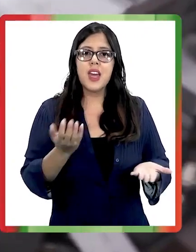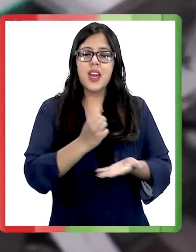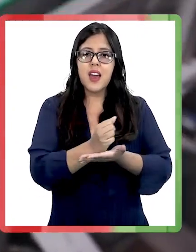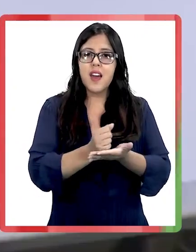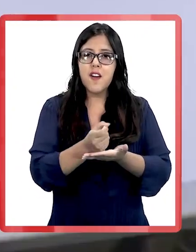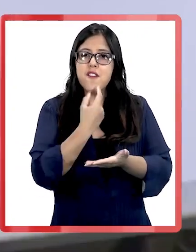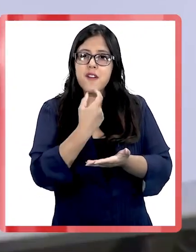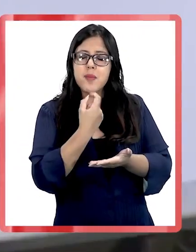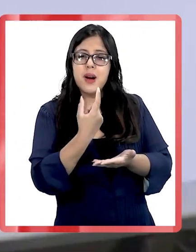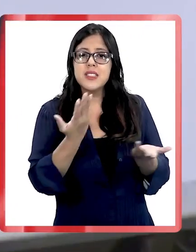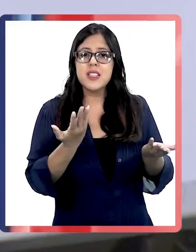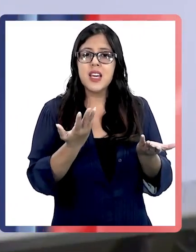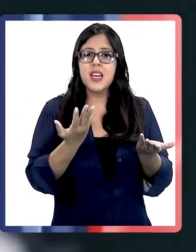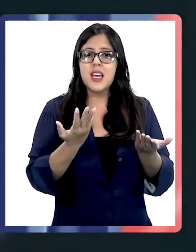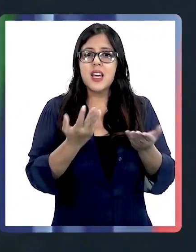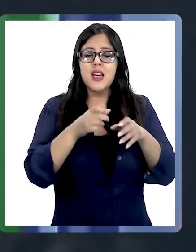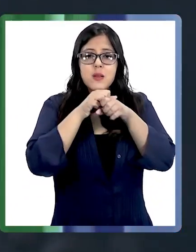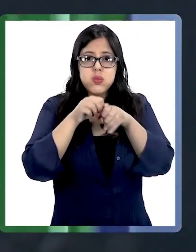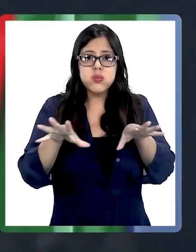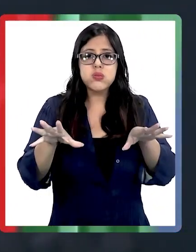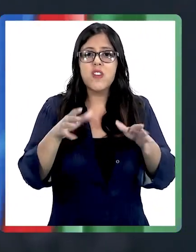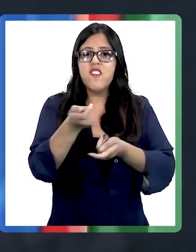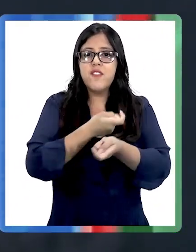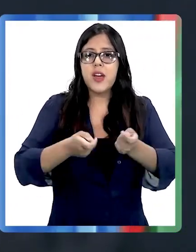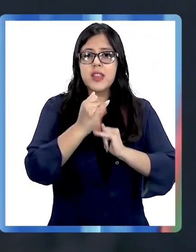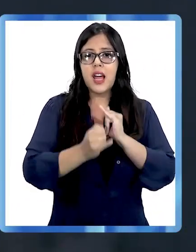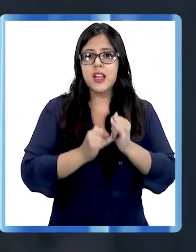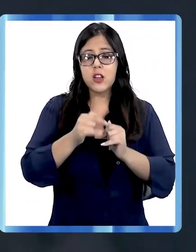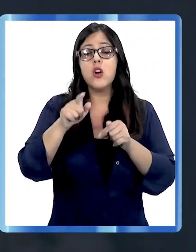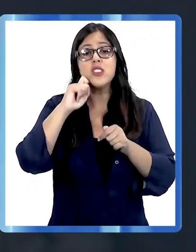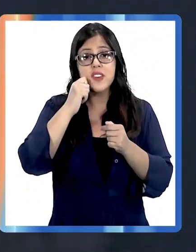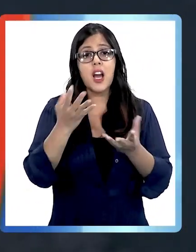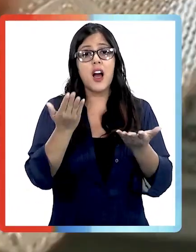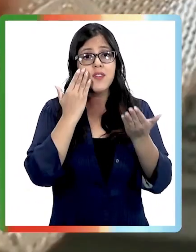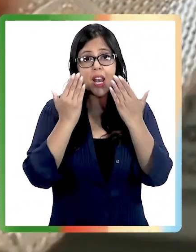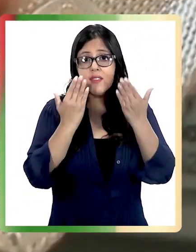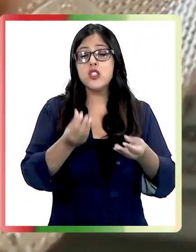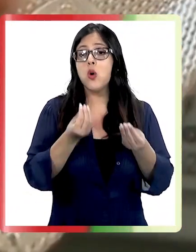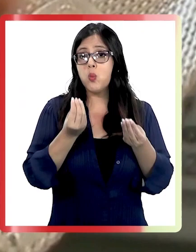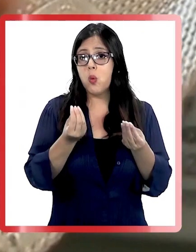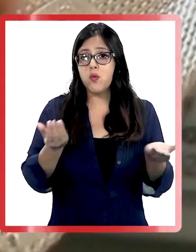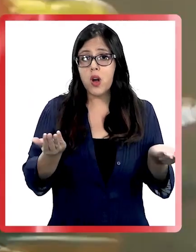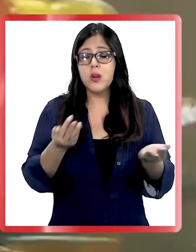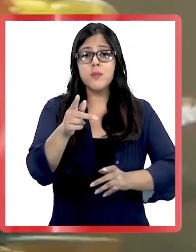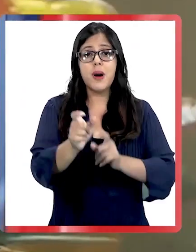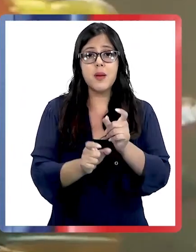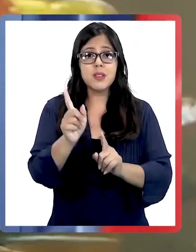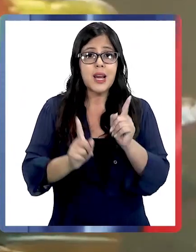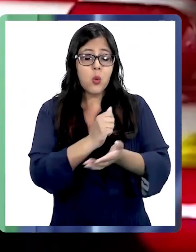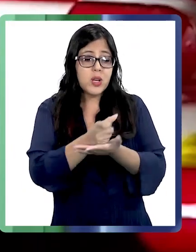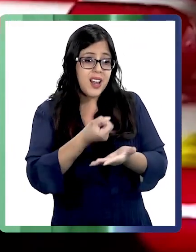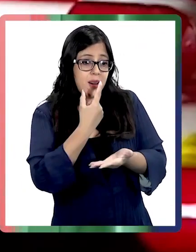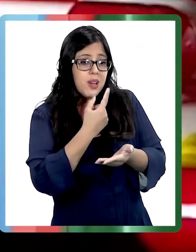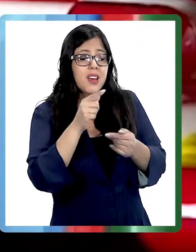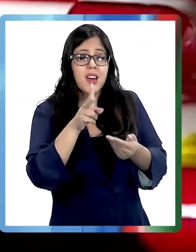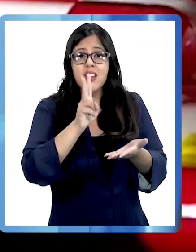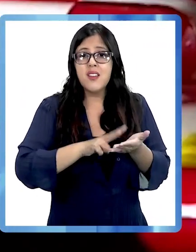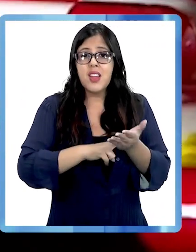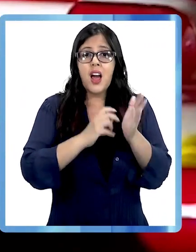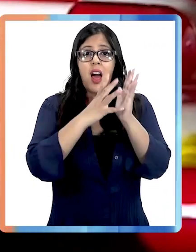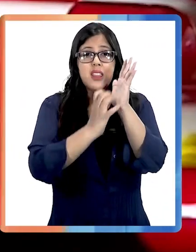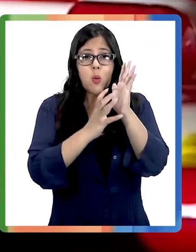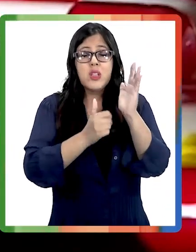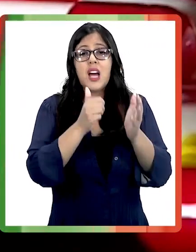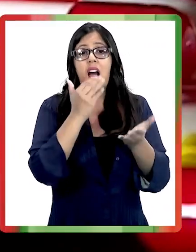incluyendo farmacias que hacen distribución online. Entonces es un beneficio muy bueno para las personas que en algunos medicamentos la verdad es que